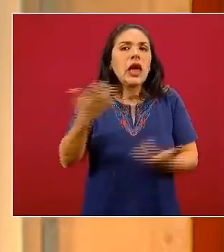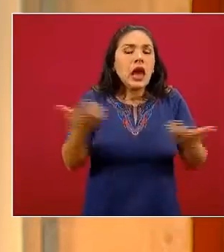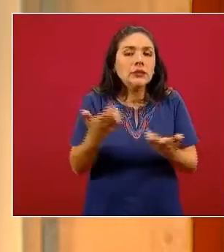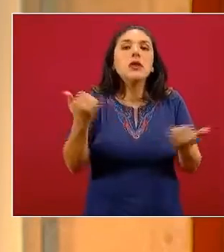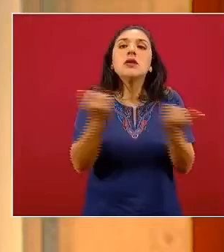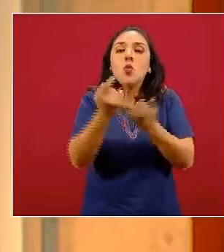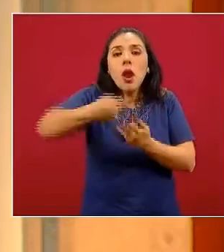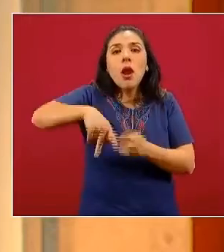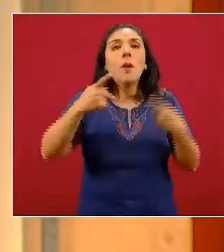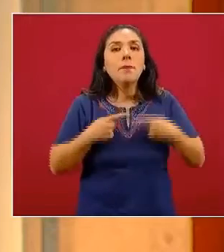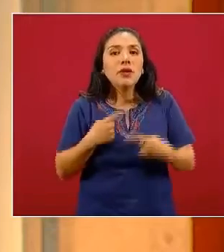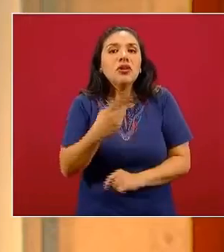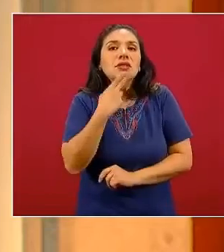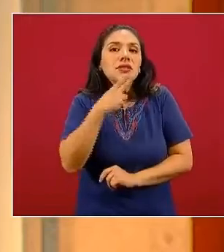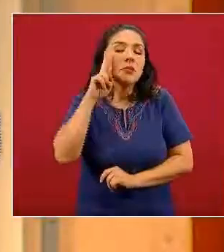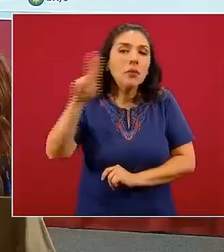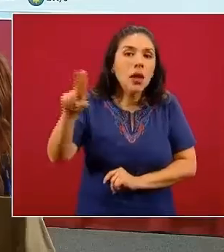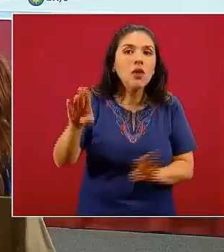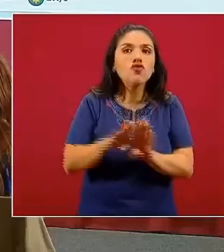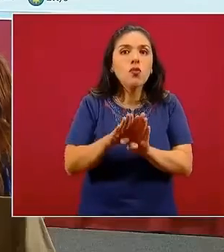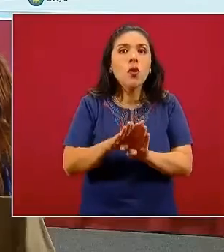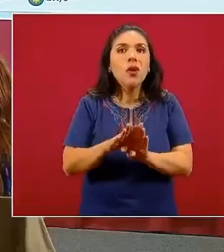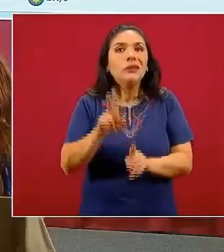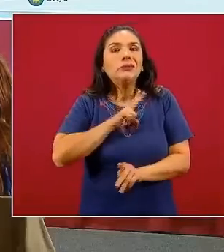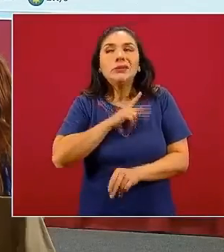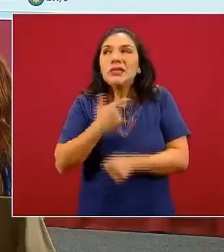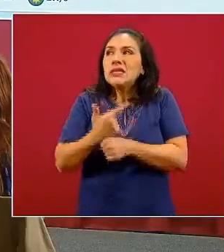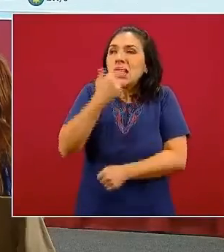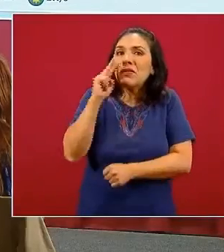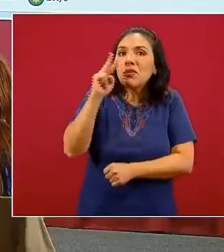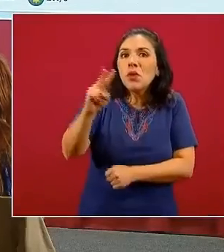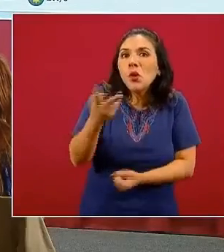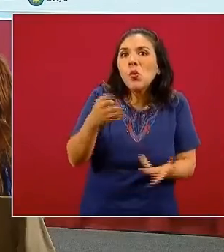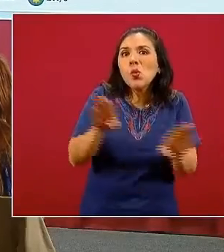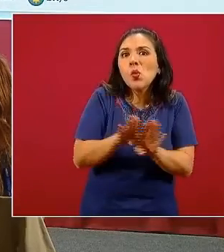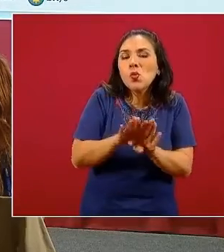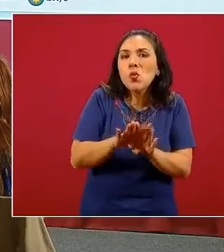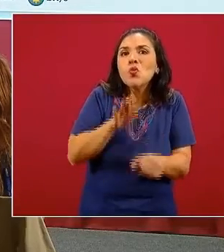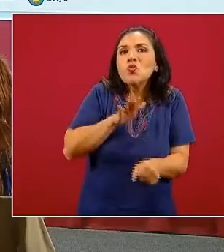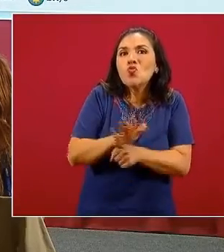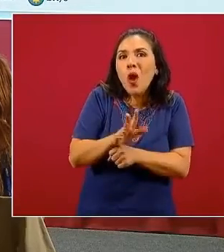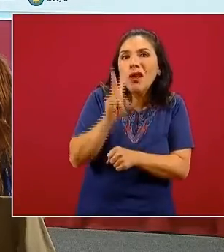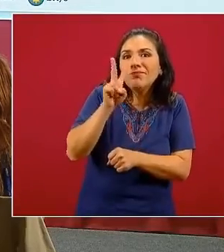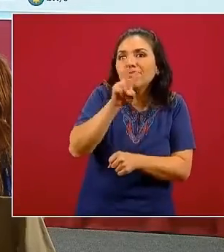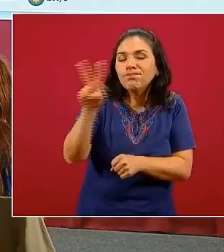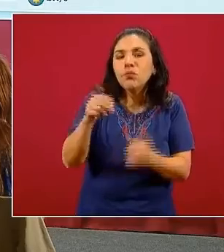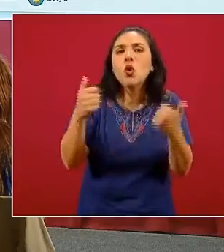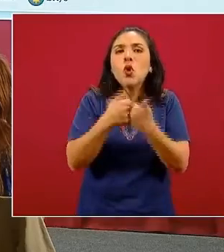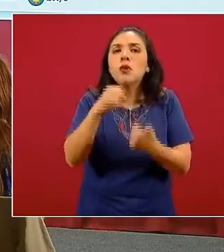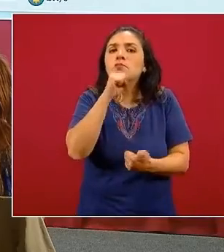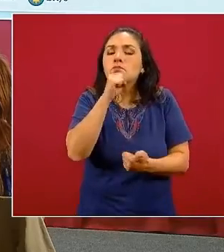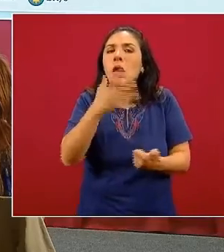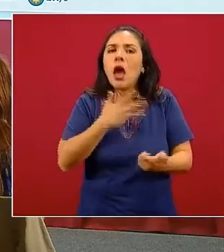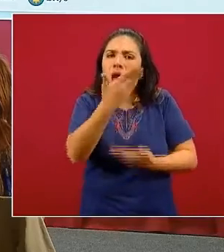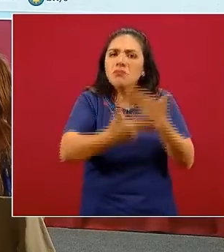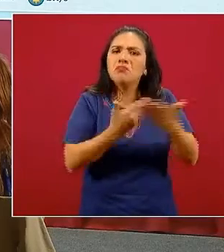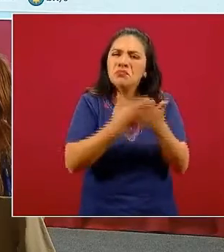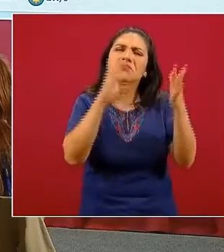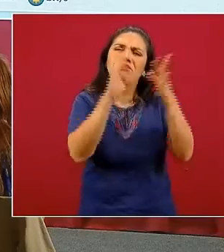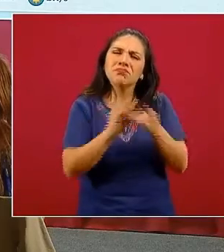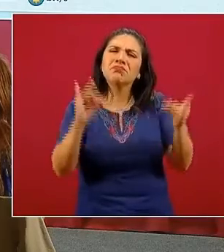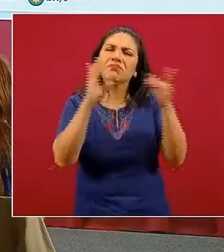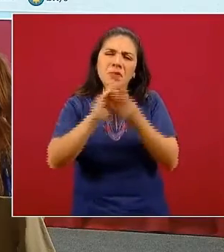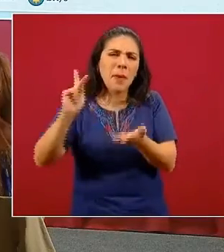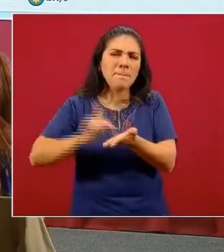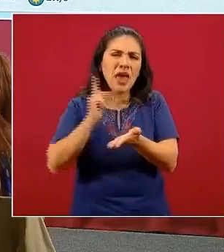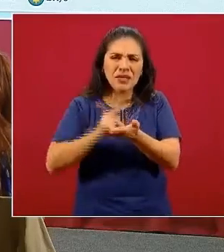la población. Identificar en qué etapa del riesgo se está, y hay una serie de lineamientos que han sido presentados múltiples veces en